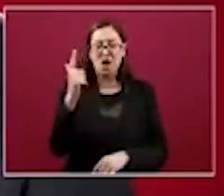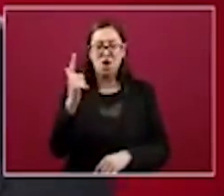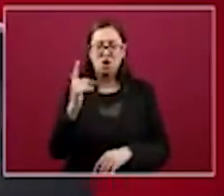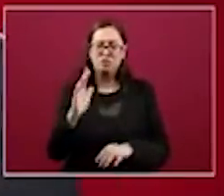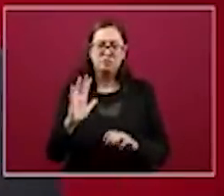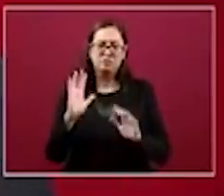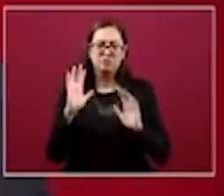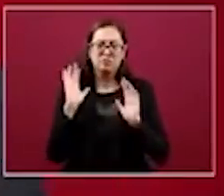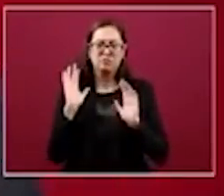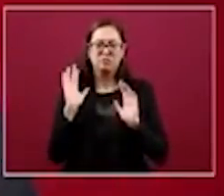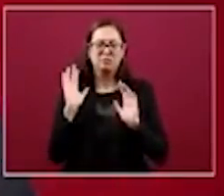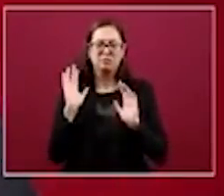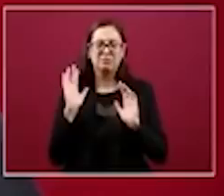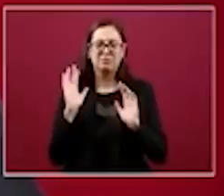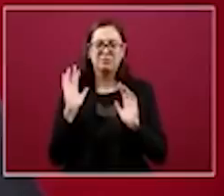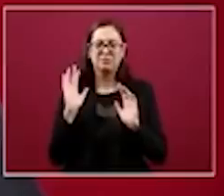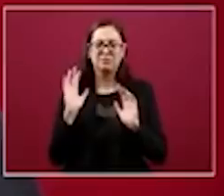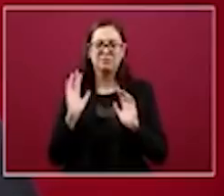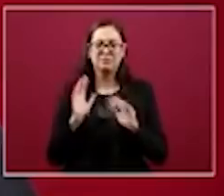independientemente si